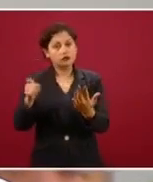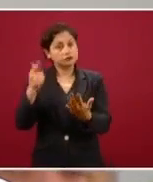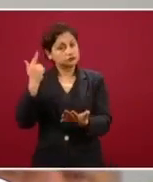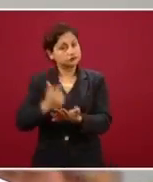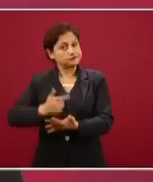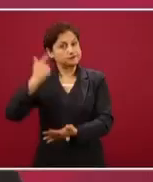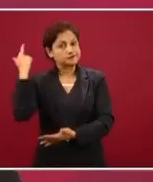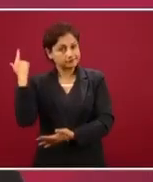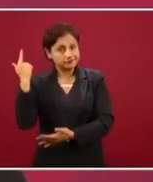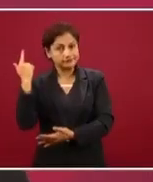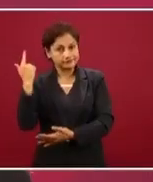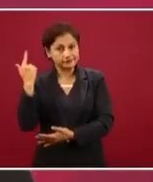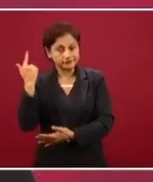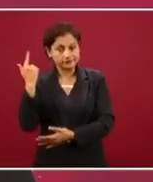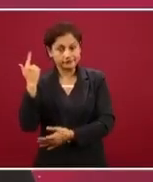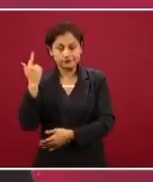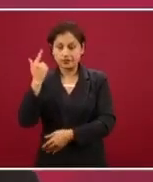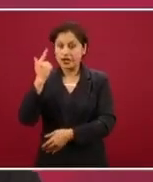muchas